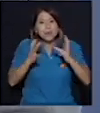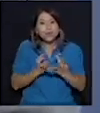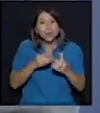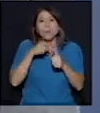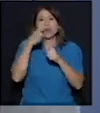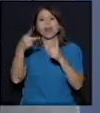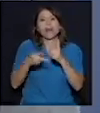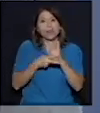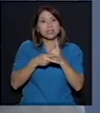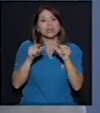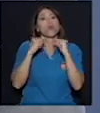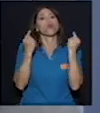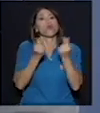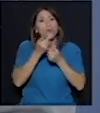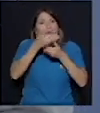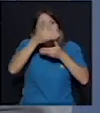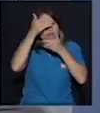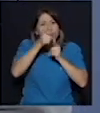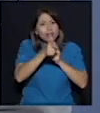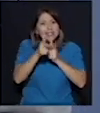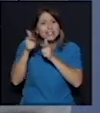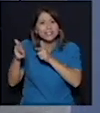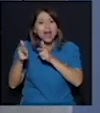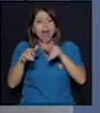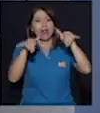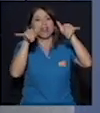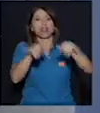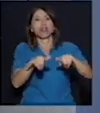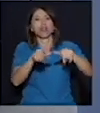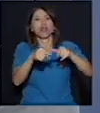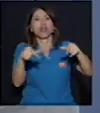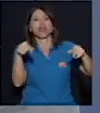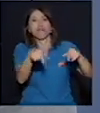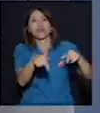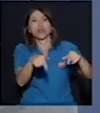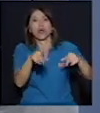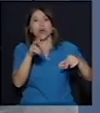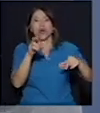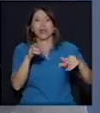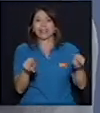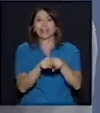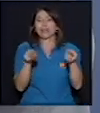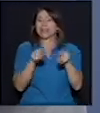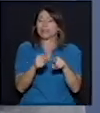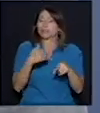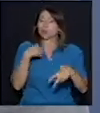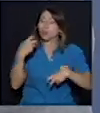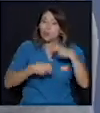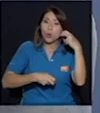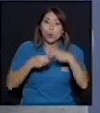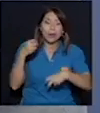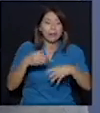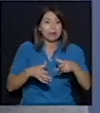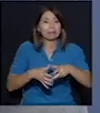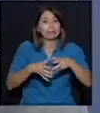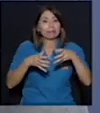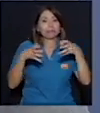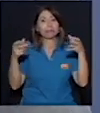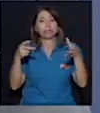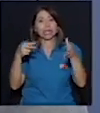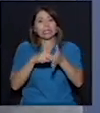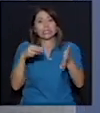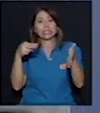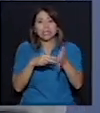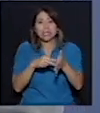vuelve geográfico. Ergo, tenemos un problema de escala planetaria en Siria, una magnitud